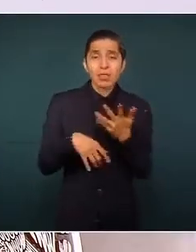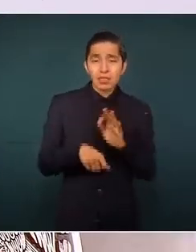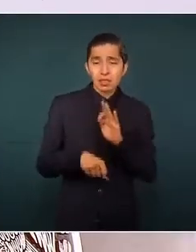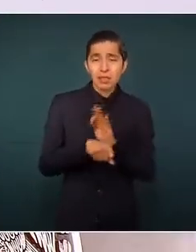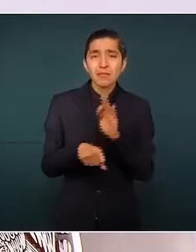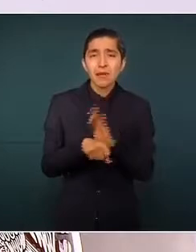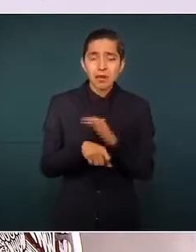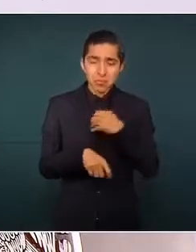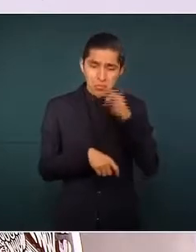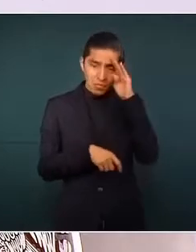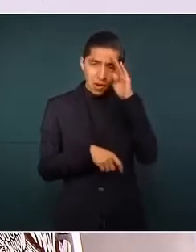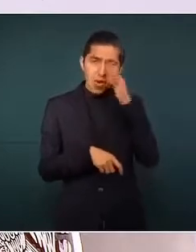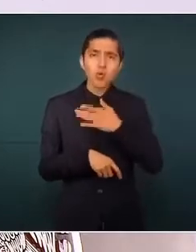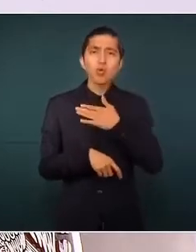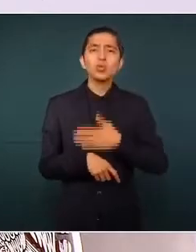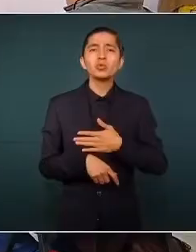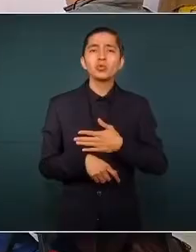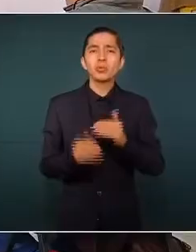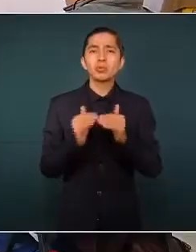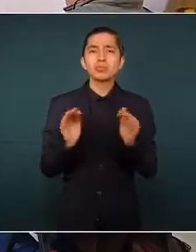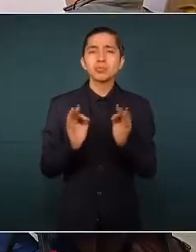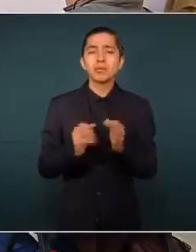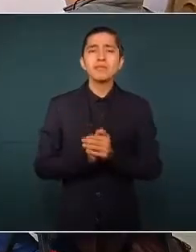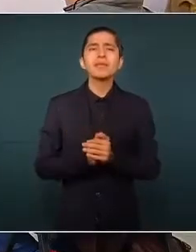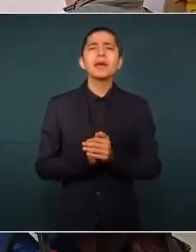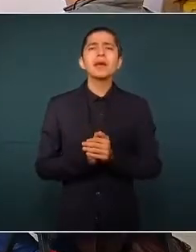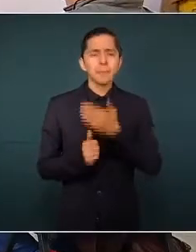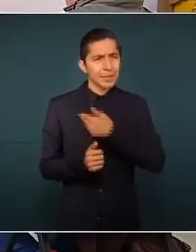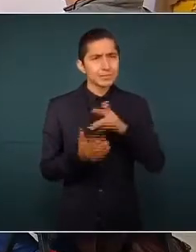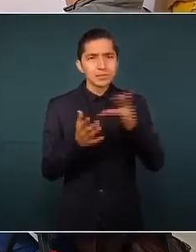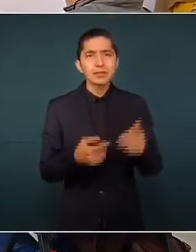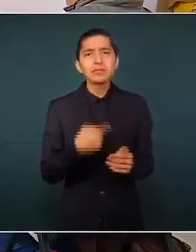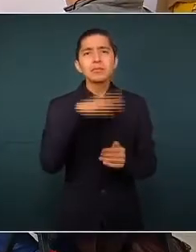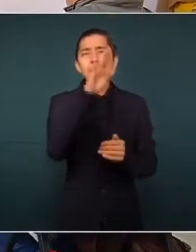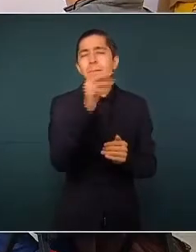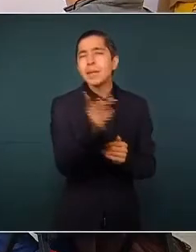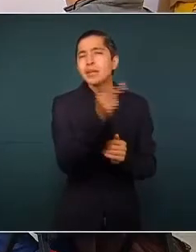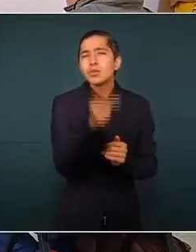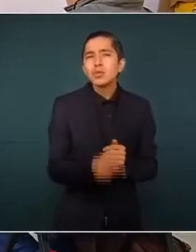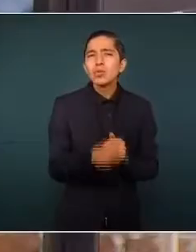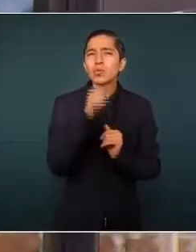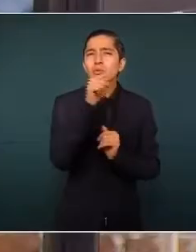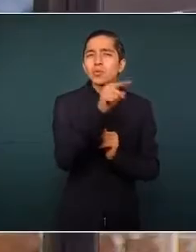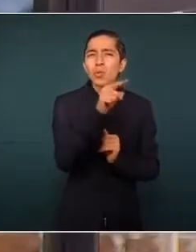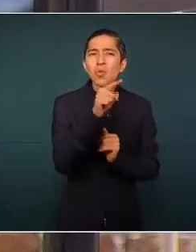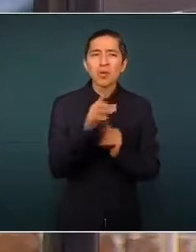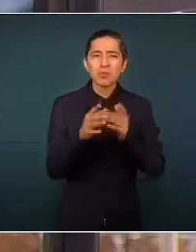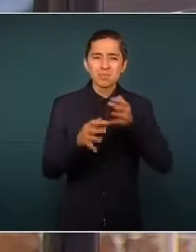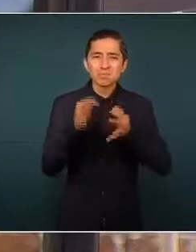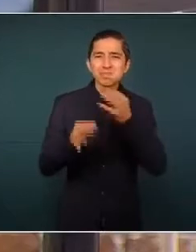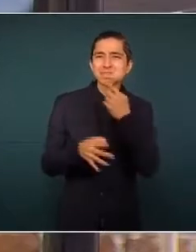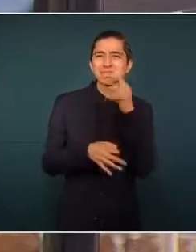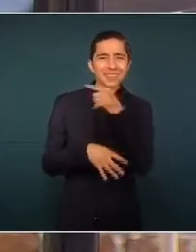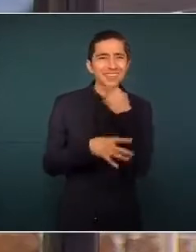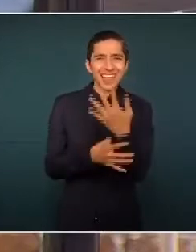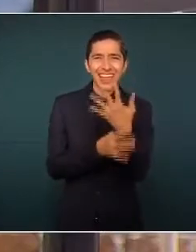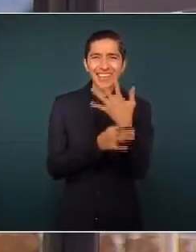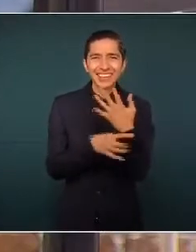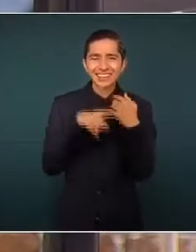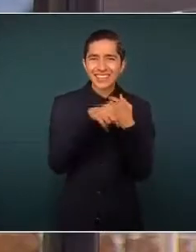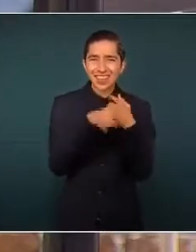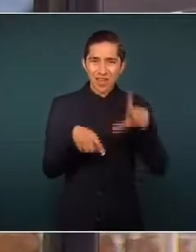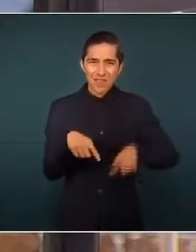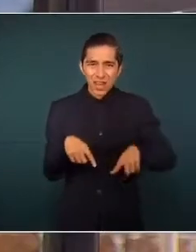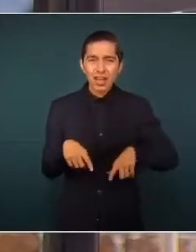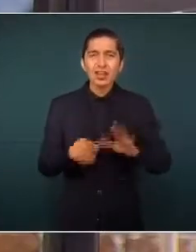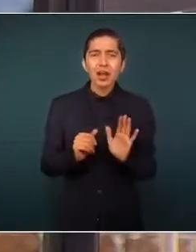que consideramos justo. Gracias, presidente. Preguntarle sobre si tiene una postura sobre la controversia que acaba de comentar el gobernador, que además se